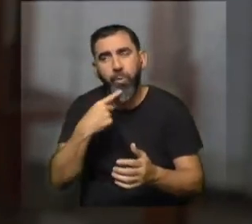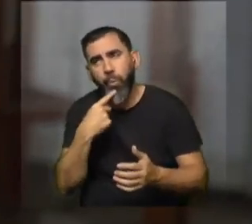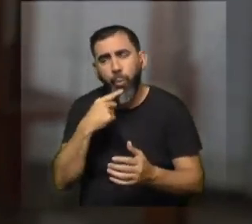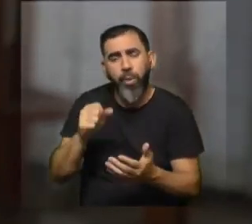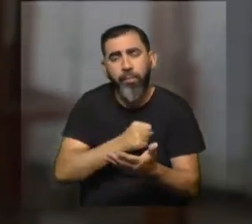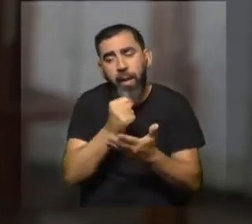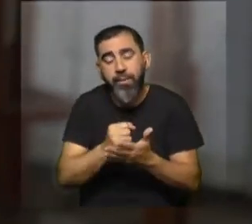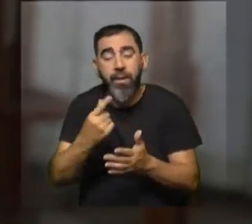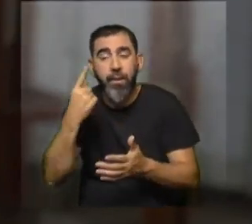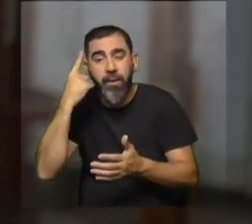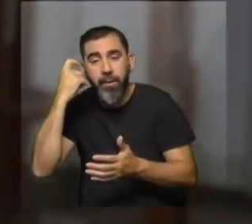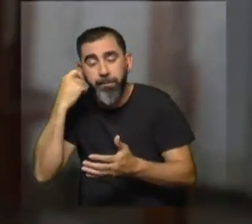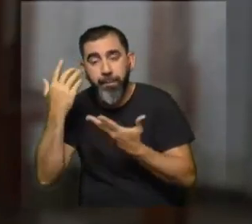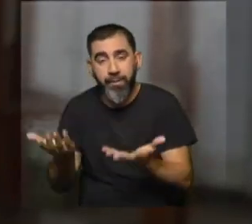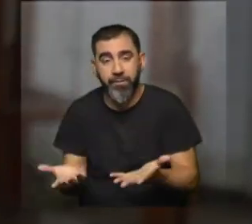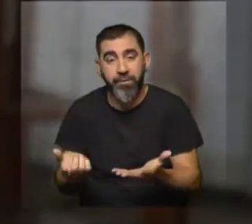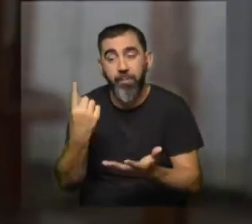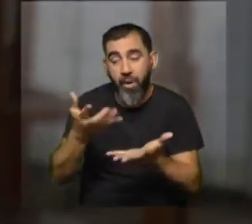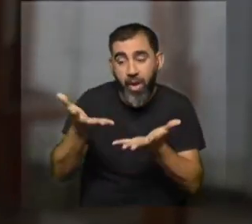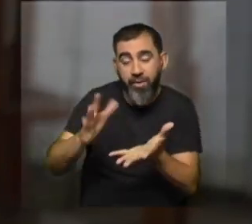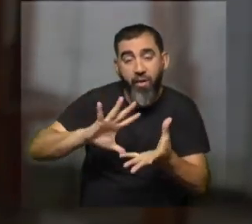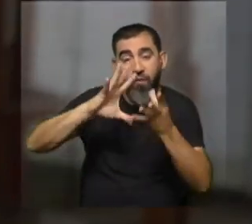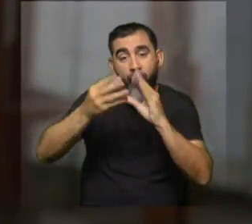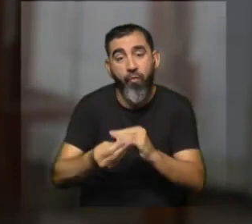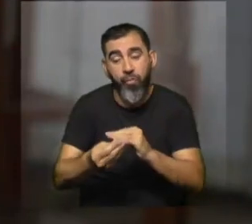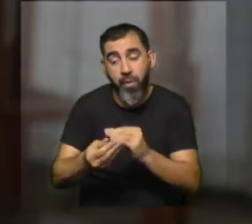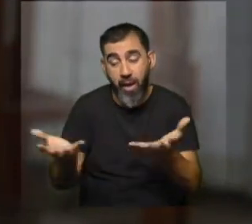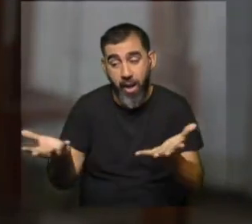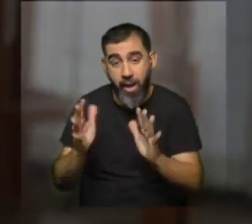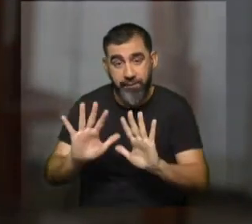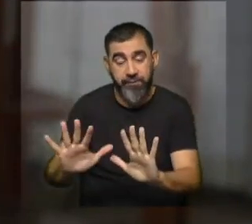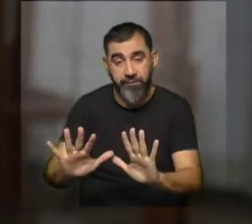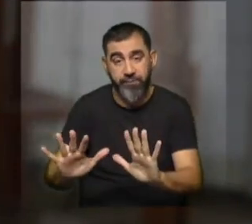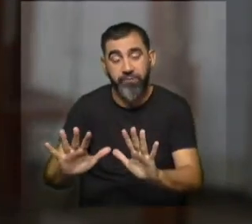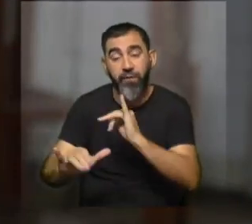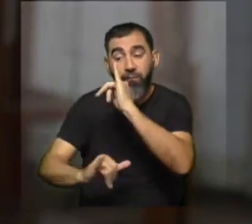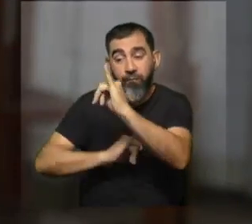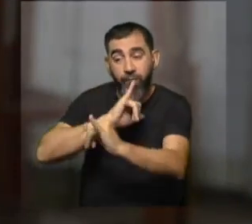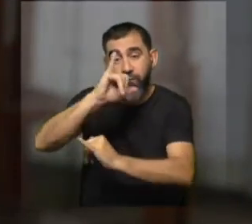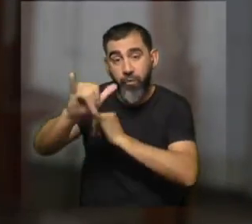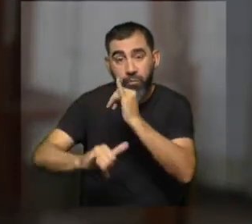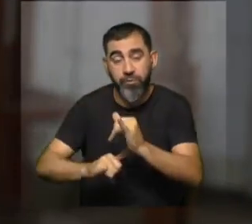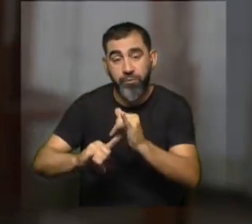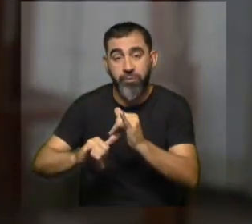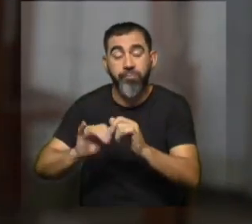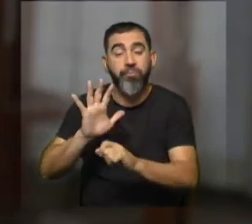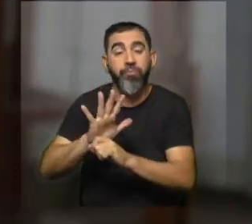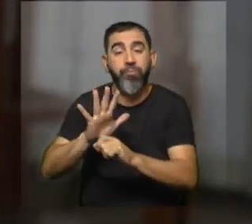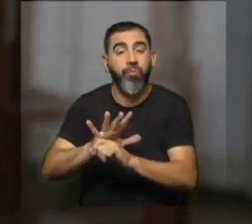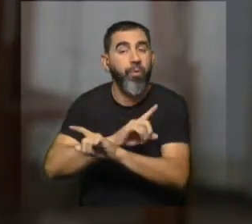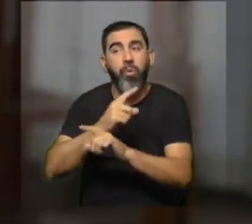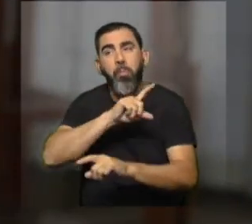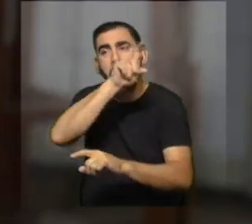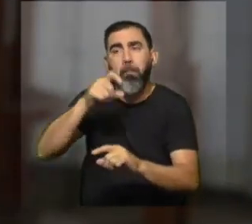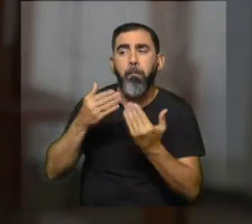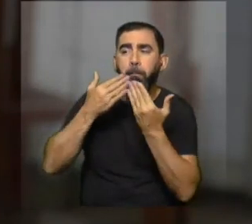hacer experimentos para responderlas, pero este tipo de aproximación te da una información como que vos no te tenés que